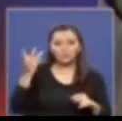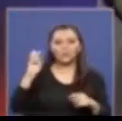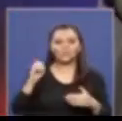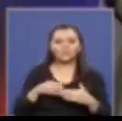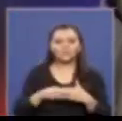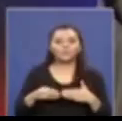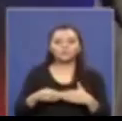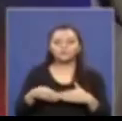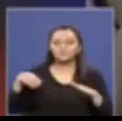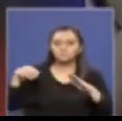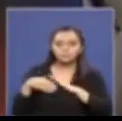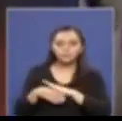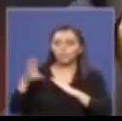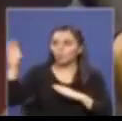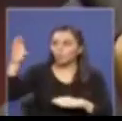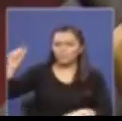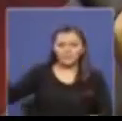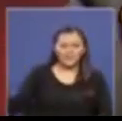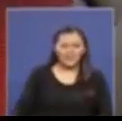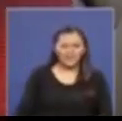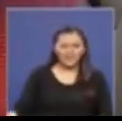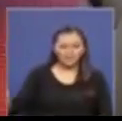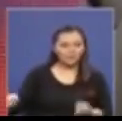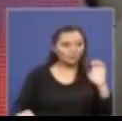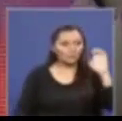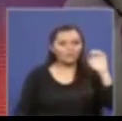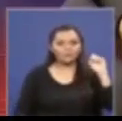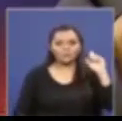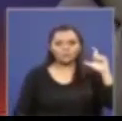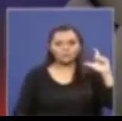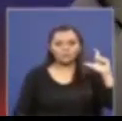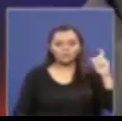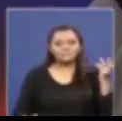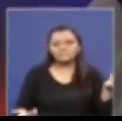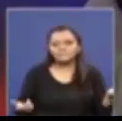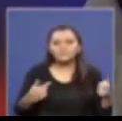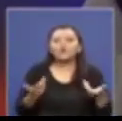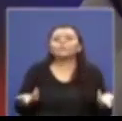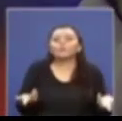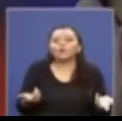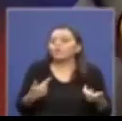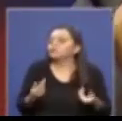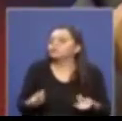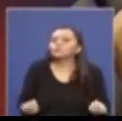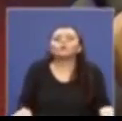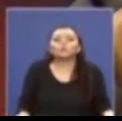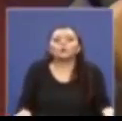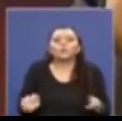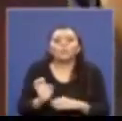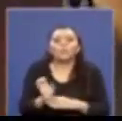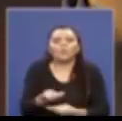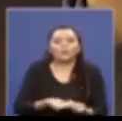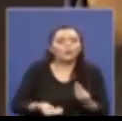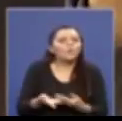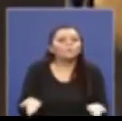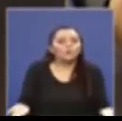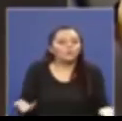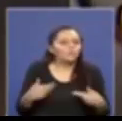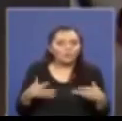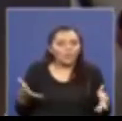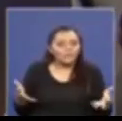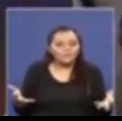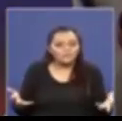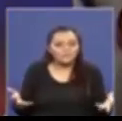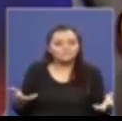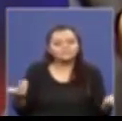solo por esa devaluación. En 40%, es 40% más barato. Y nosotros no tenemos cómo responder. Entonces ha sido muy golpeada